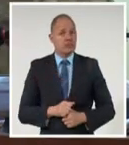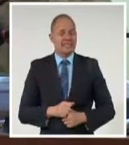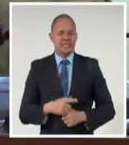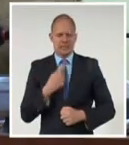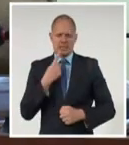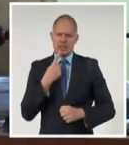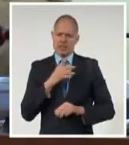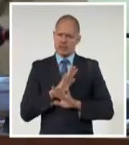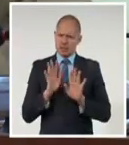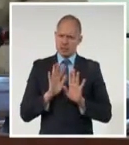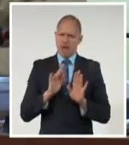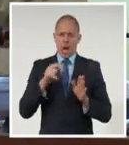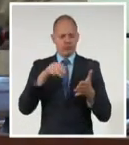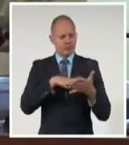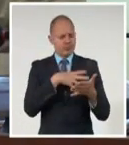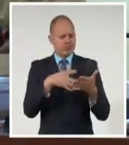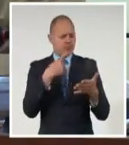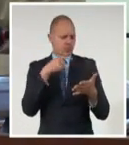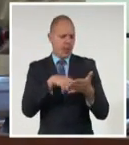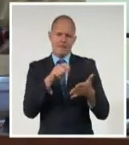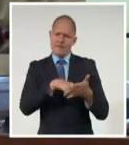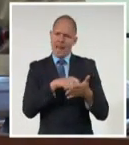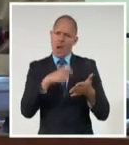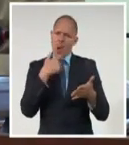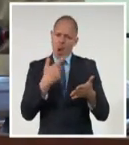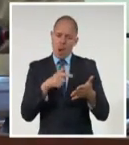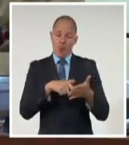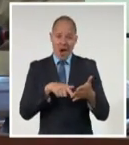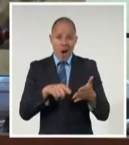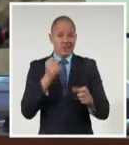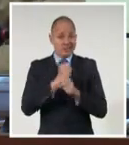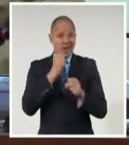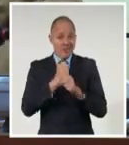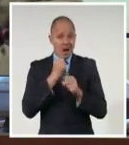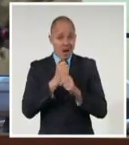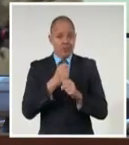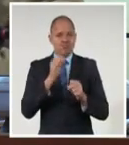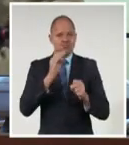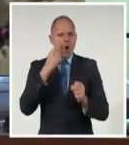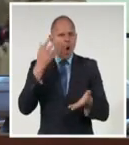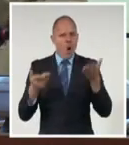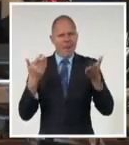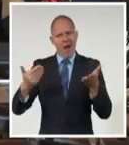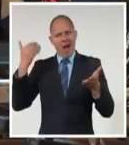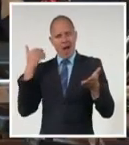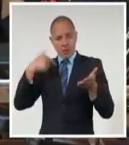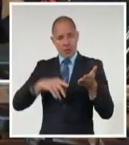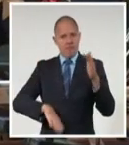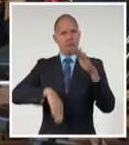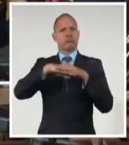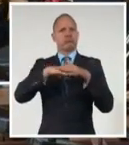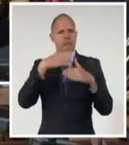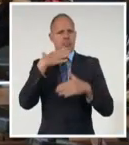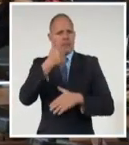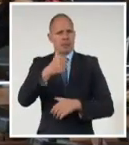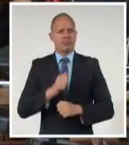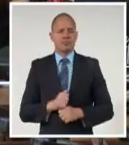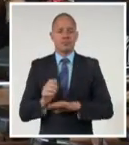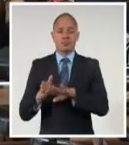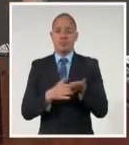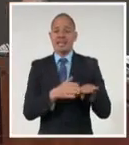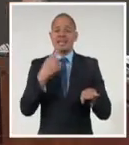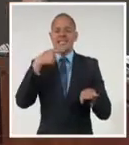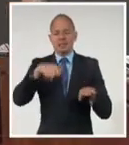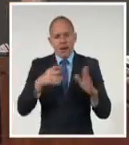Señaló además que el cronograma legislativo será el más intenso en comparación con etapas precedentes. Así mismo, se va a dar